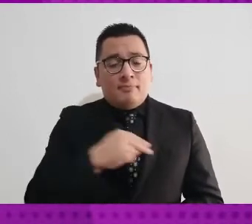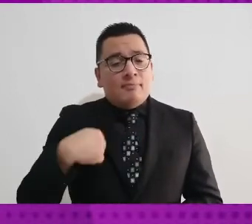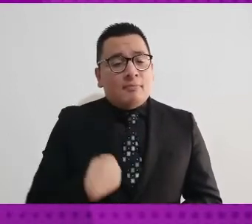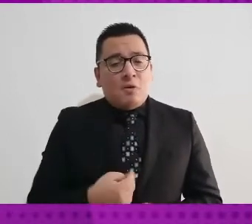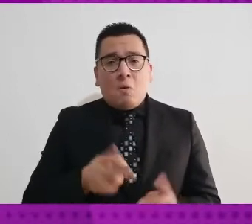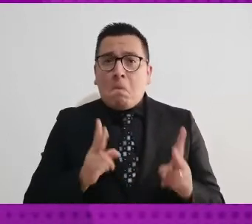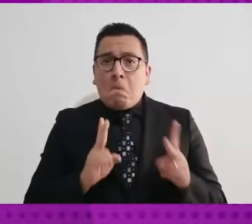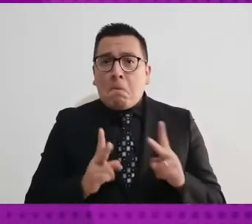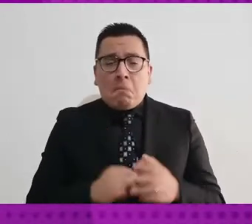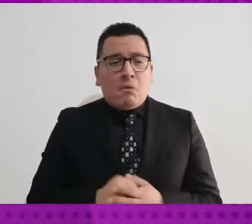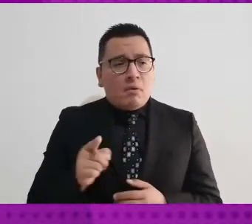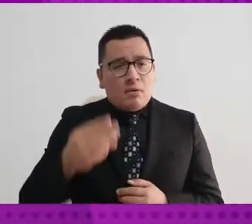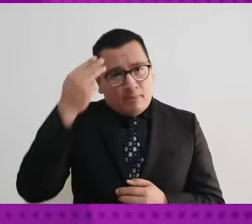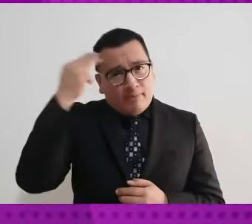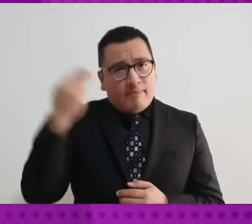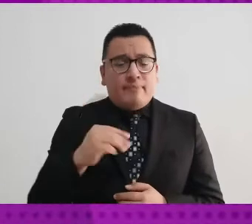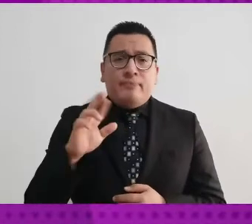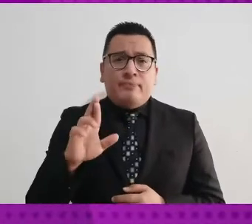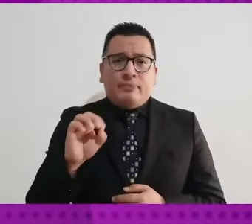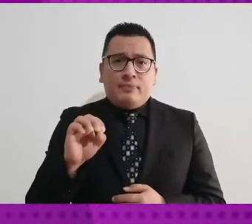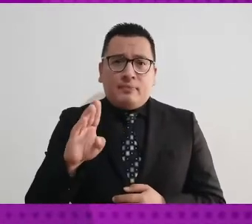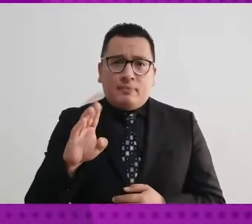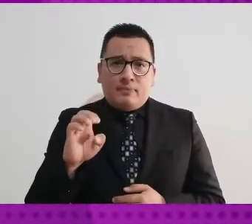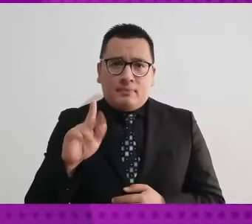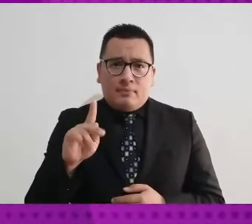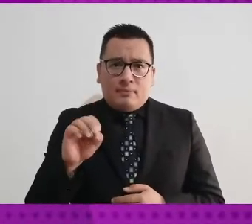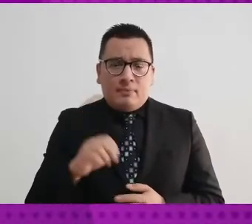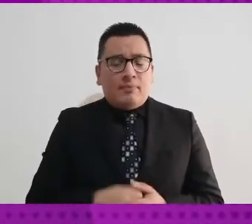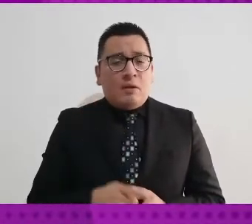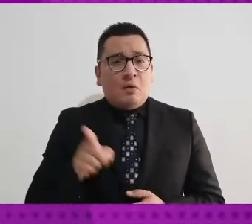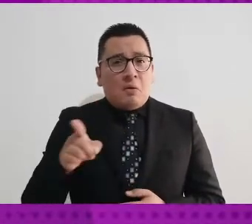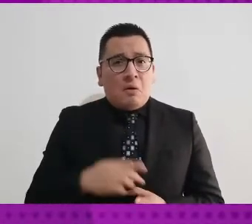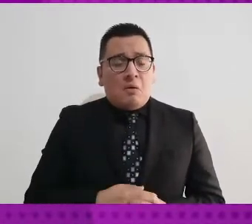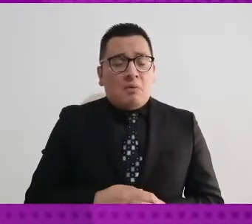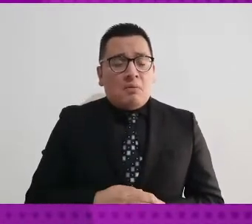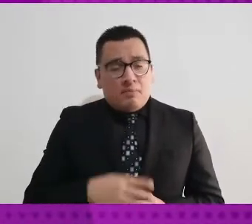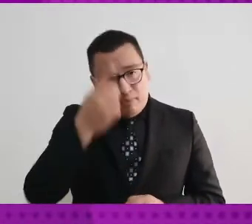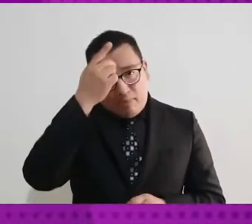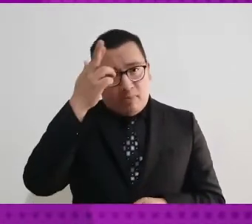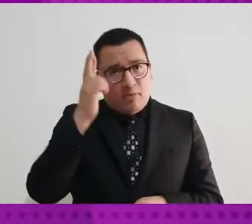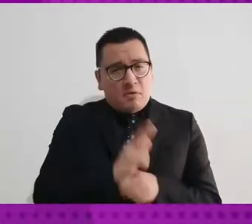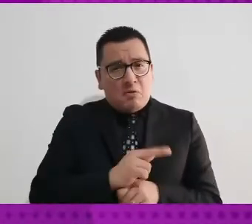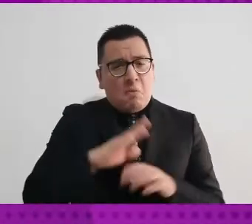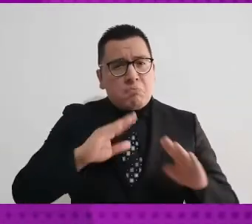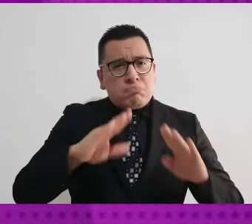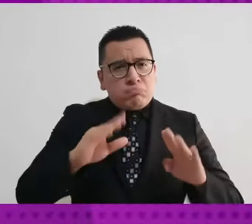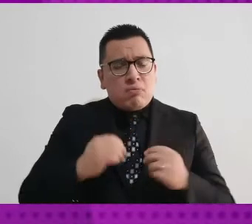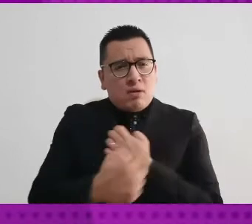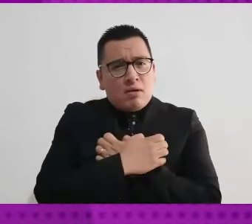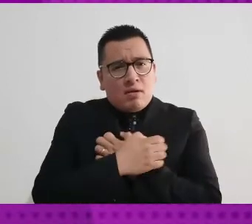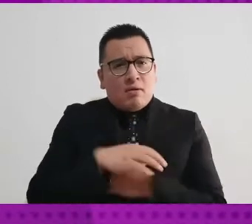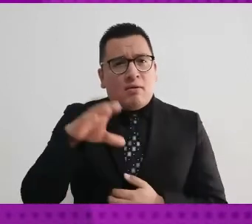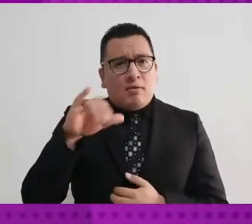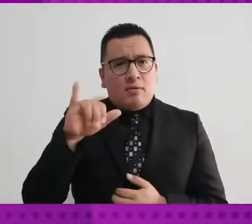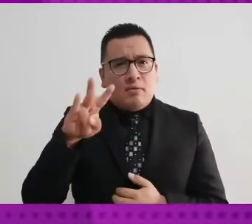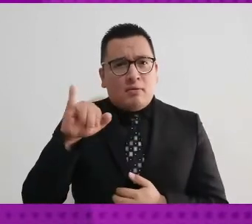estamos platicando con el maestro Roberto Heicher Cardiel. Él es director de capacitación y